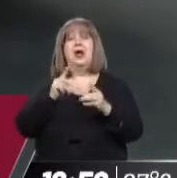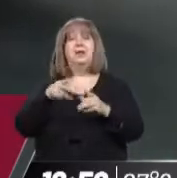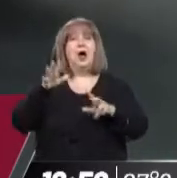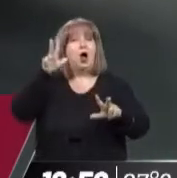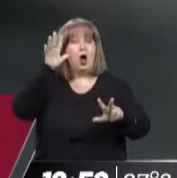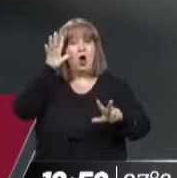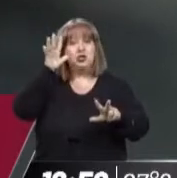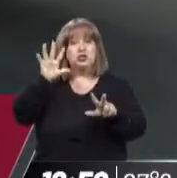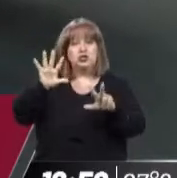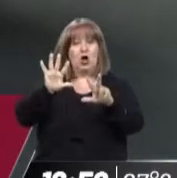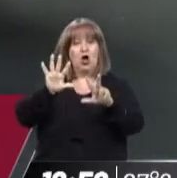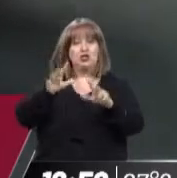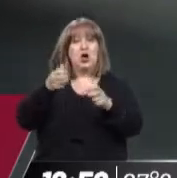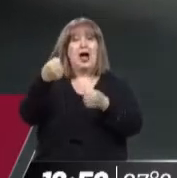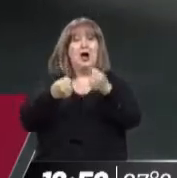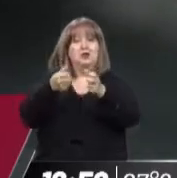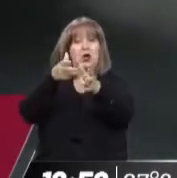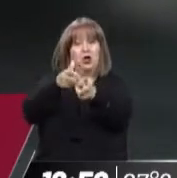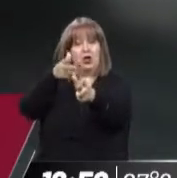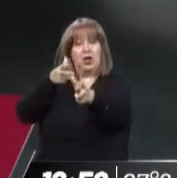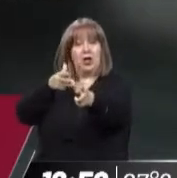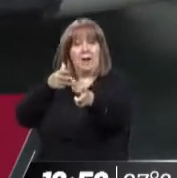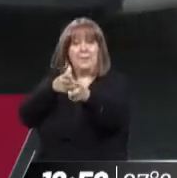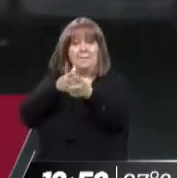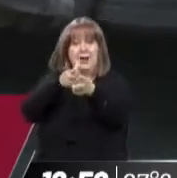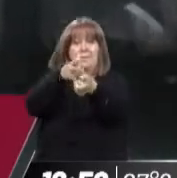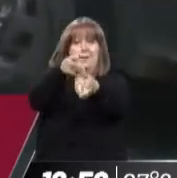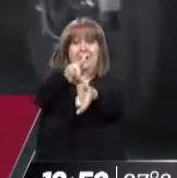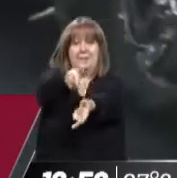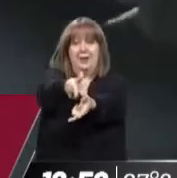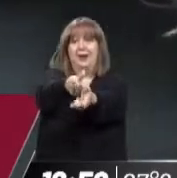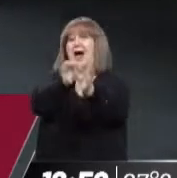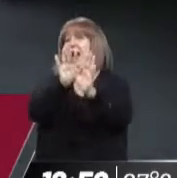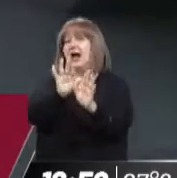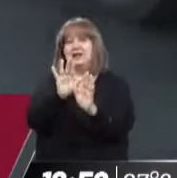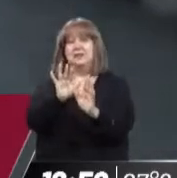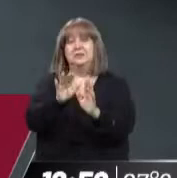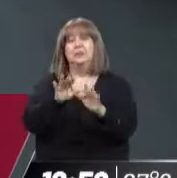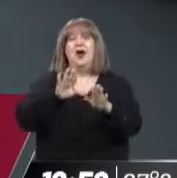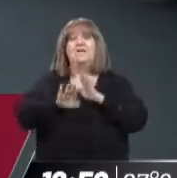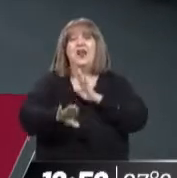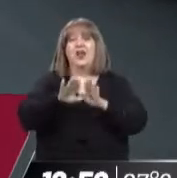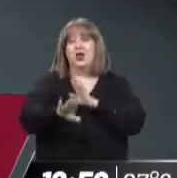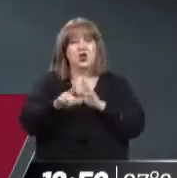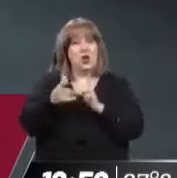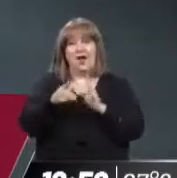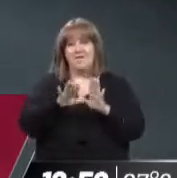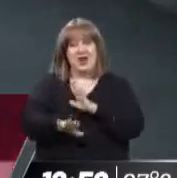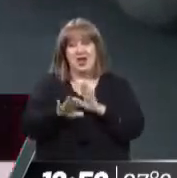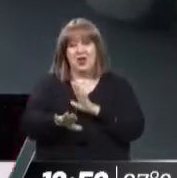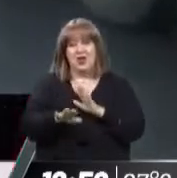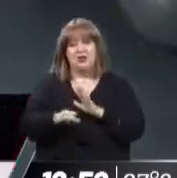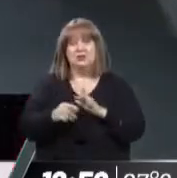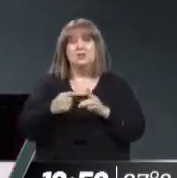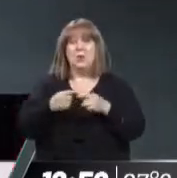autos. Muchos se han ido, pero vamos a hacer el recorrido y van a ver la cantidad de daño que provocó. Y claro, y le ha llevado casi 100